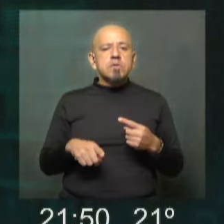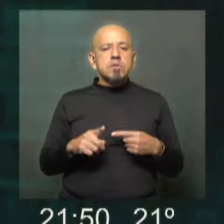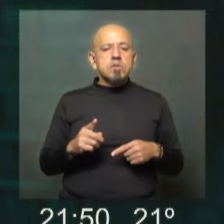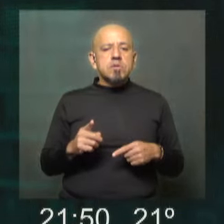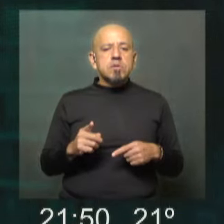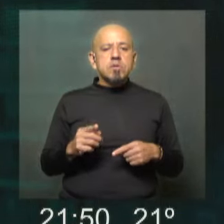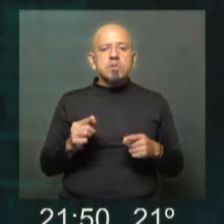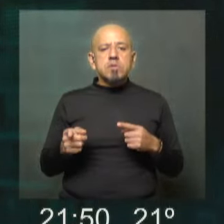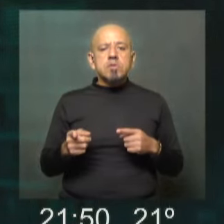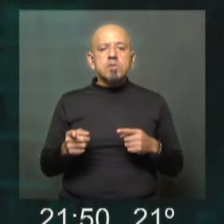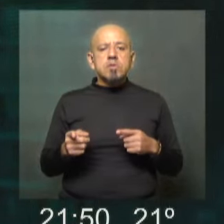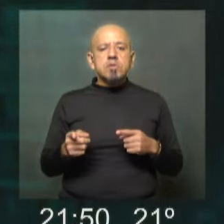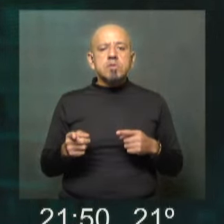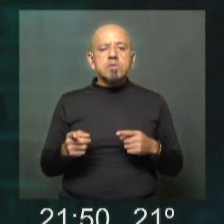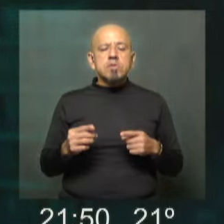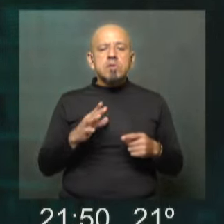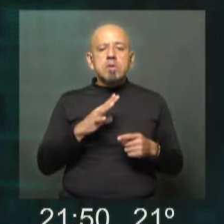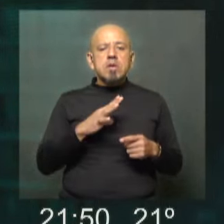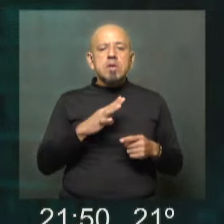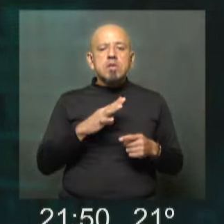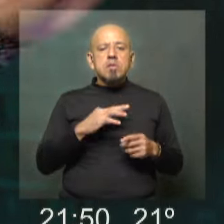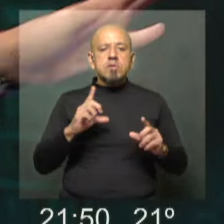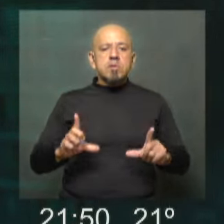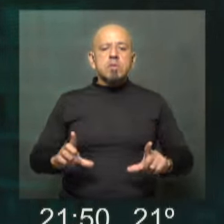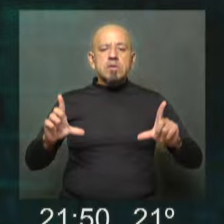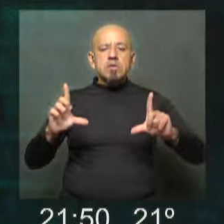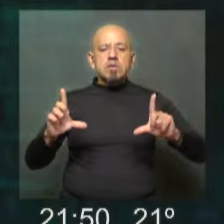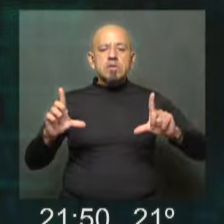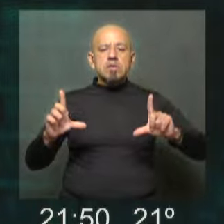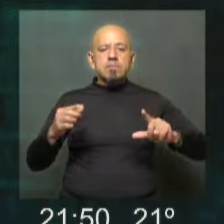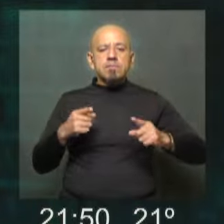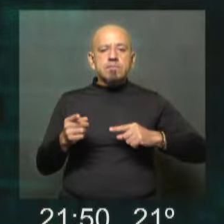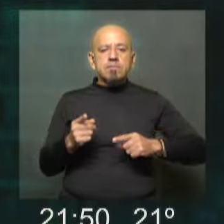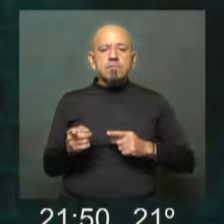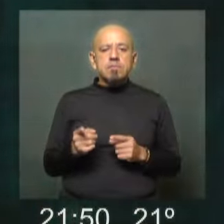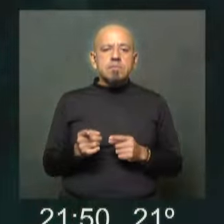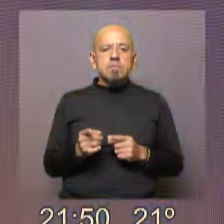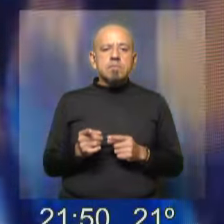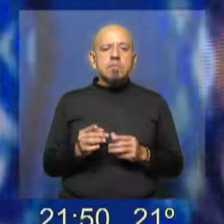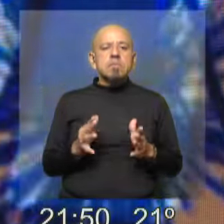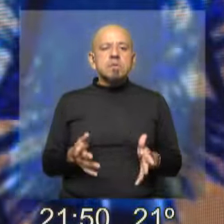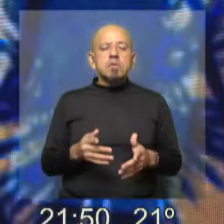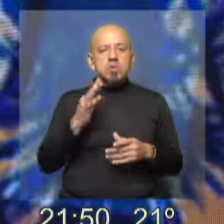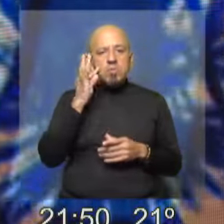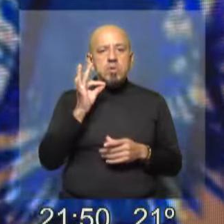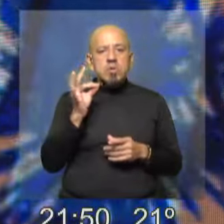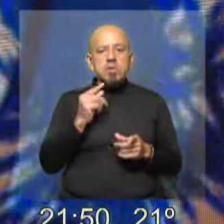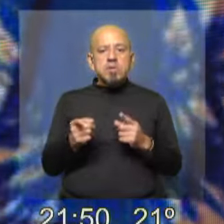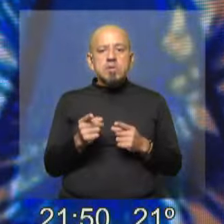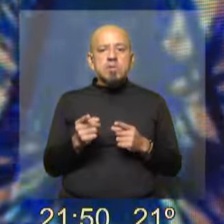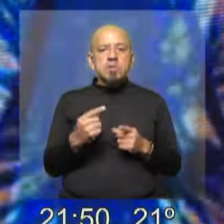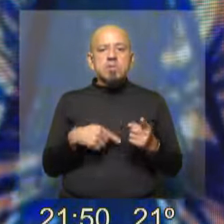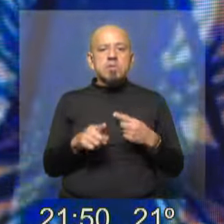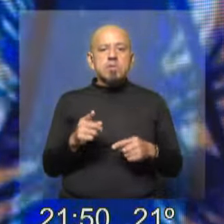bueno, ahí en El Artesano, cuando me dicen, no, tenemos una pantalla espectacular, digo, ta, es como nuestra oportunidad de porque lo fuimos haciendo como